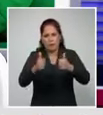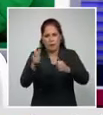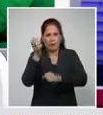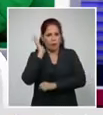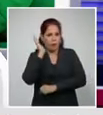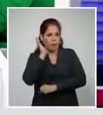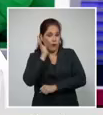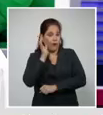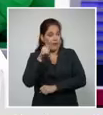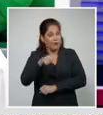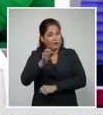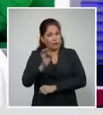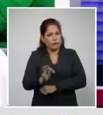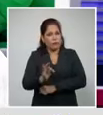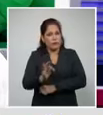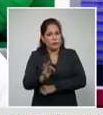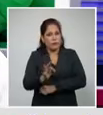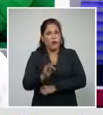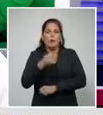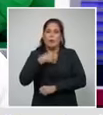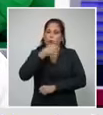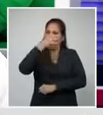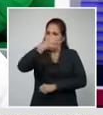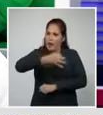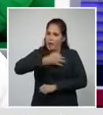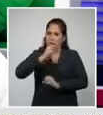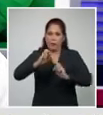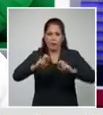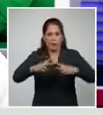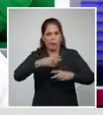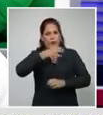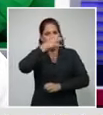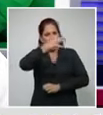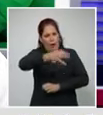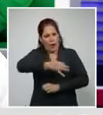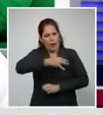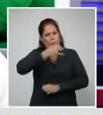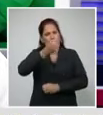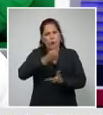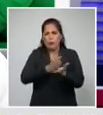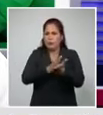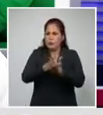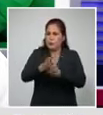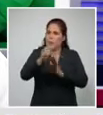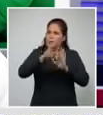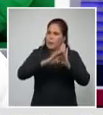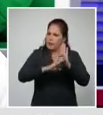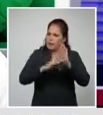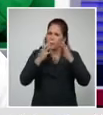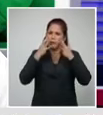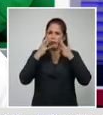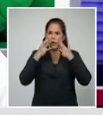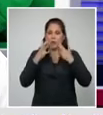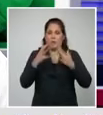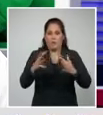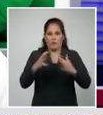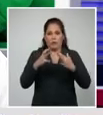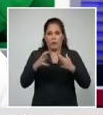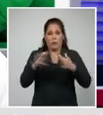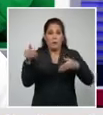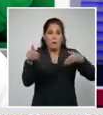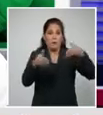donde realmente se recaba de seguir adoptando medidas, de una